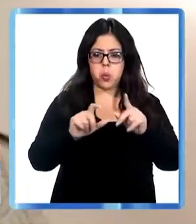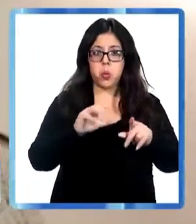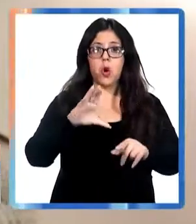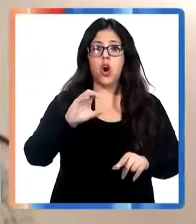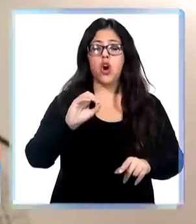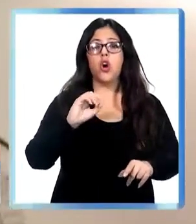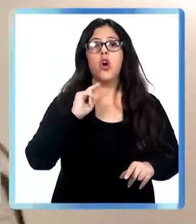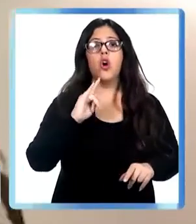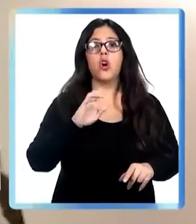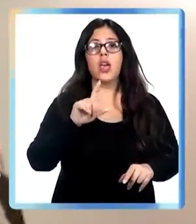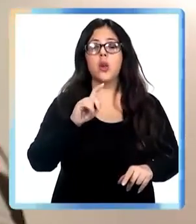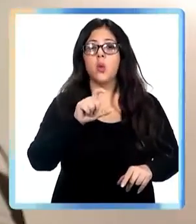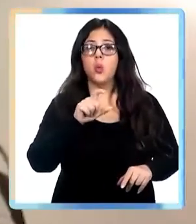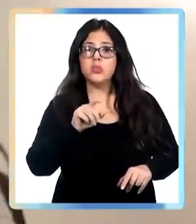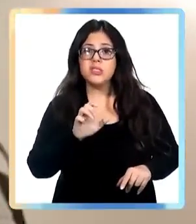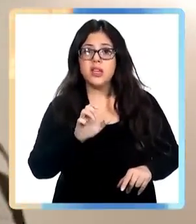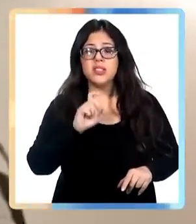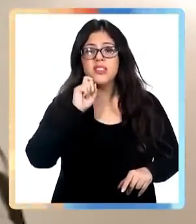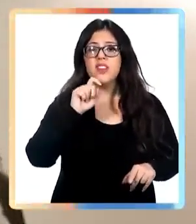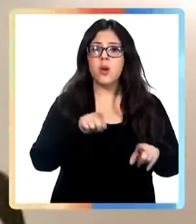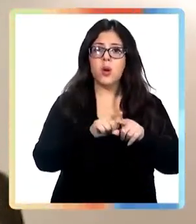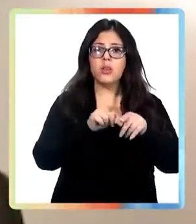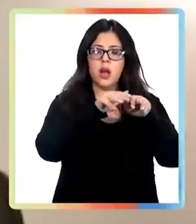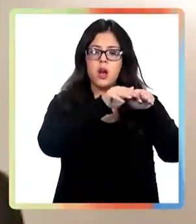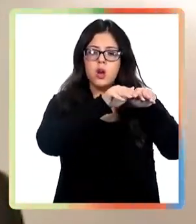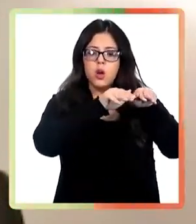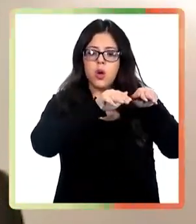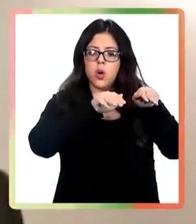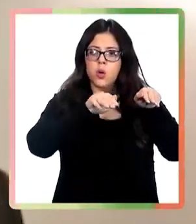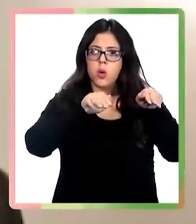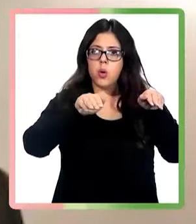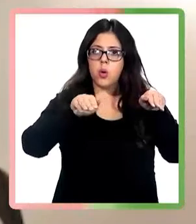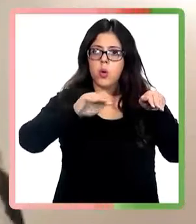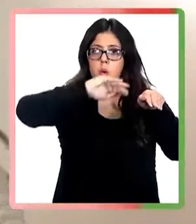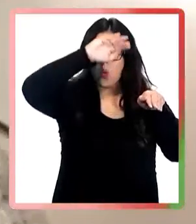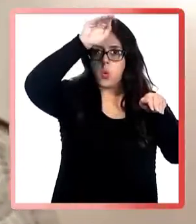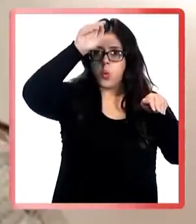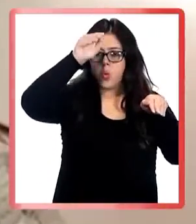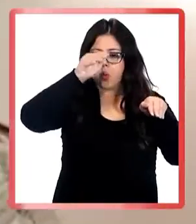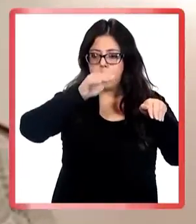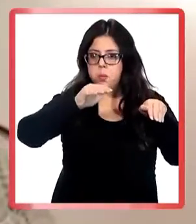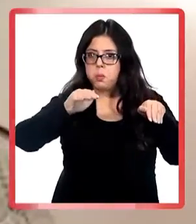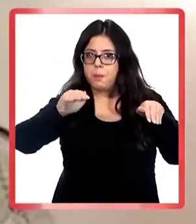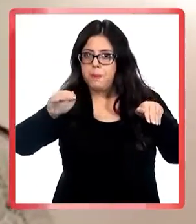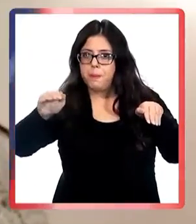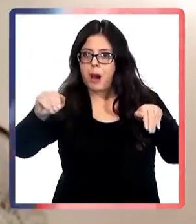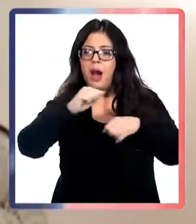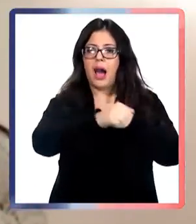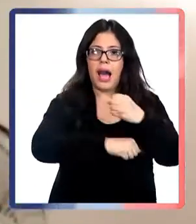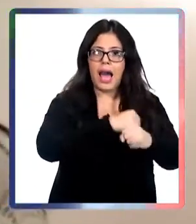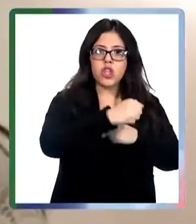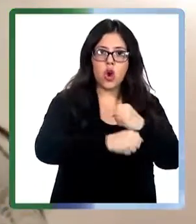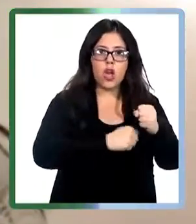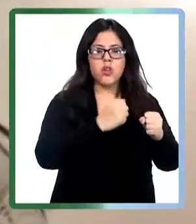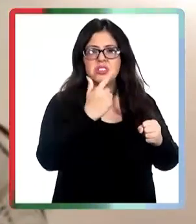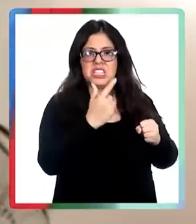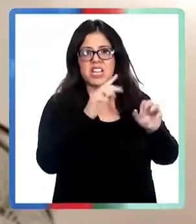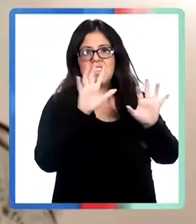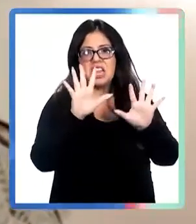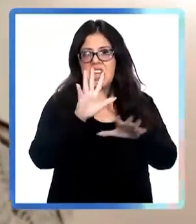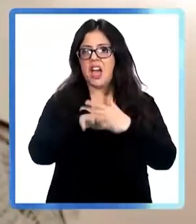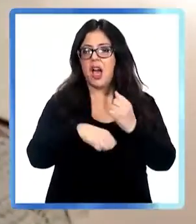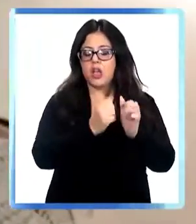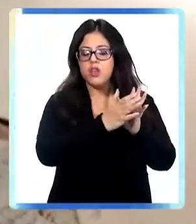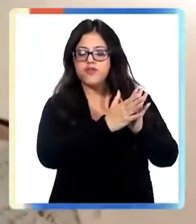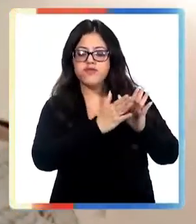hacen una meseta o una forma plana, y luego se mantienen durante varios años, incluso 7 a 10